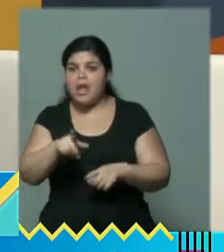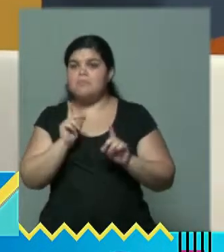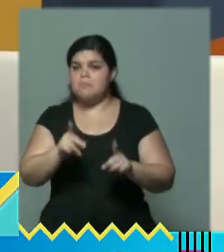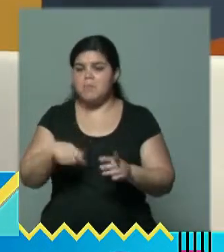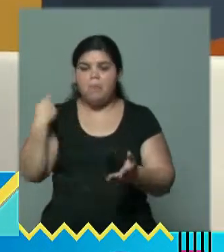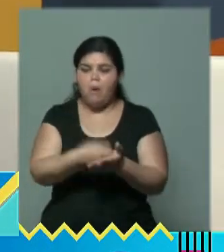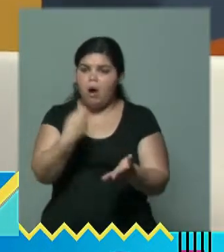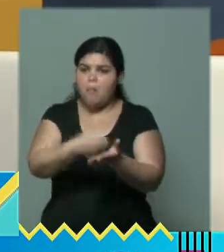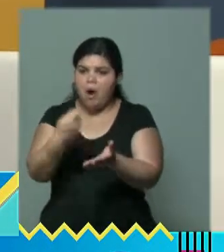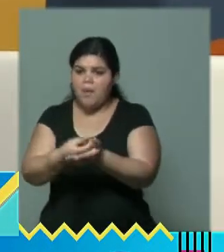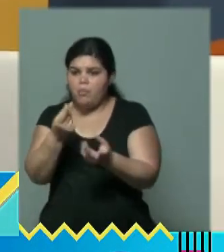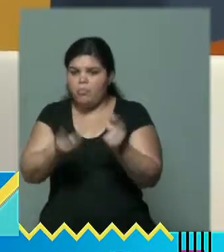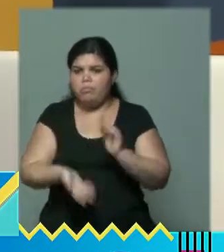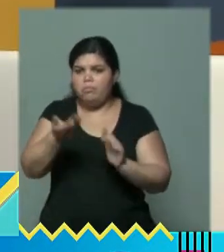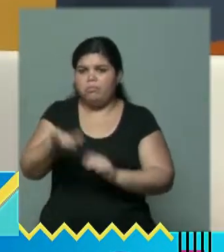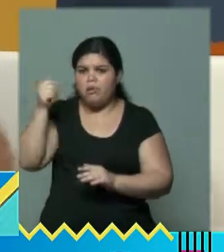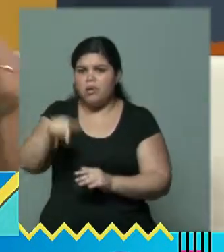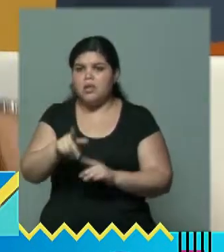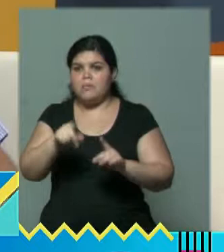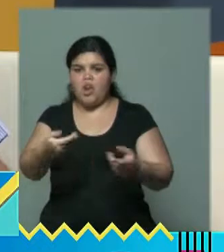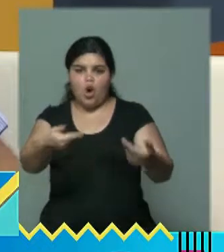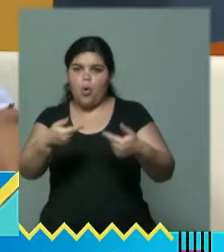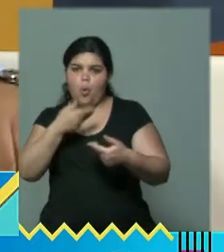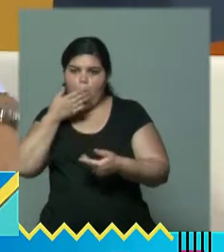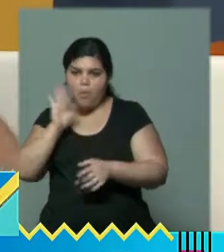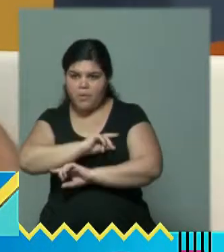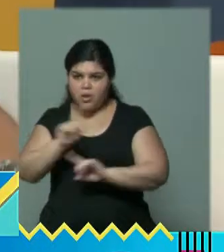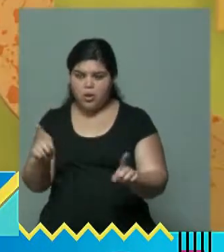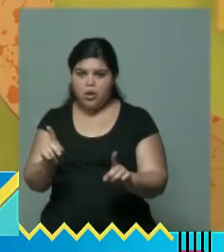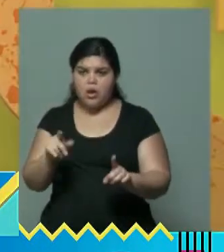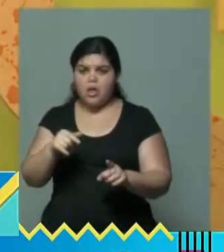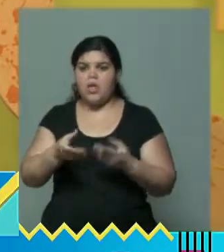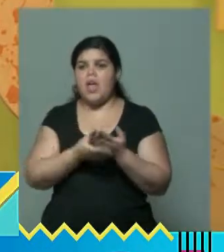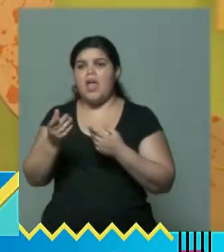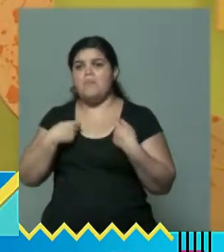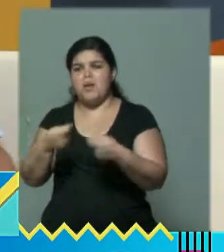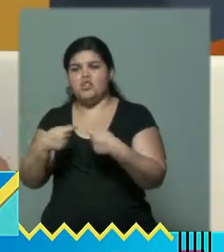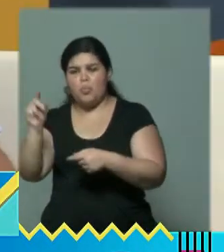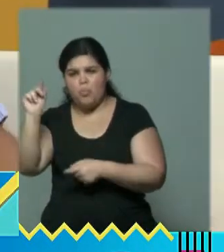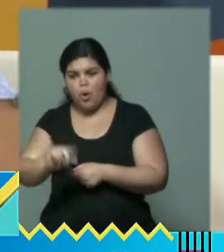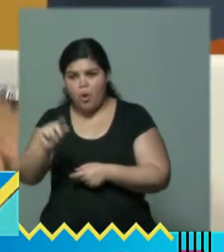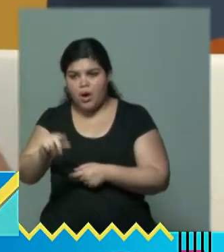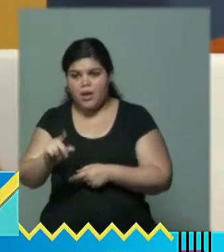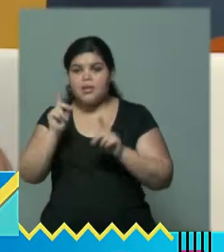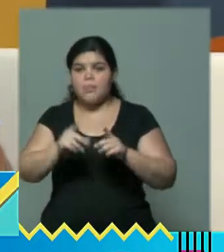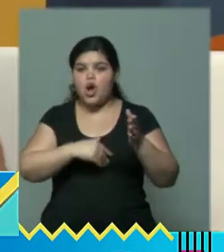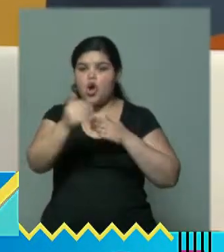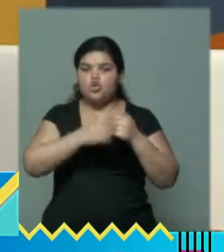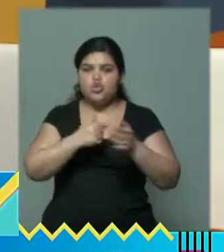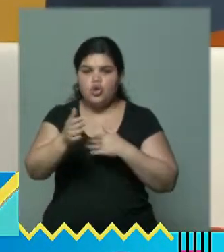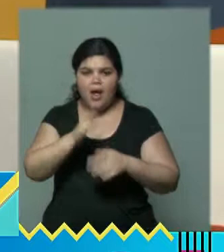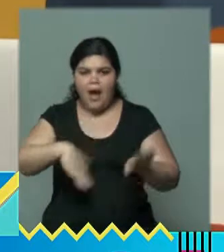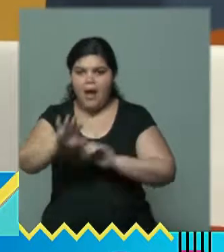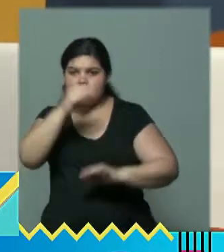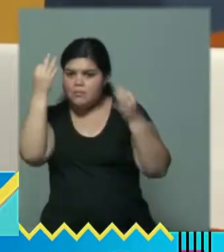más incumplimiento, más desinversión y cuando hay obras que son monumentales que se deberían hacer para bajar los costos, no se